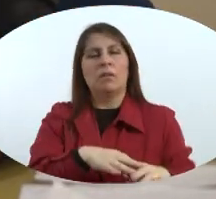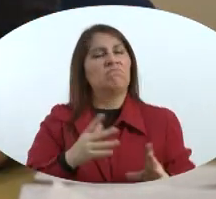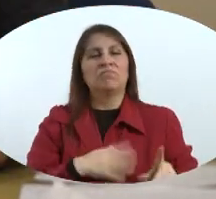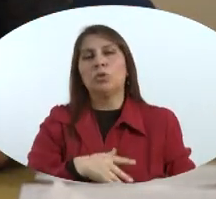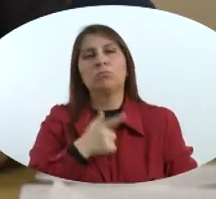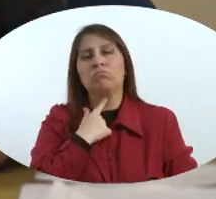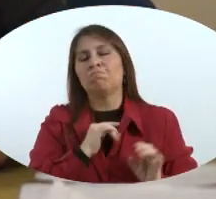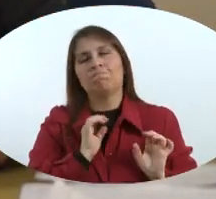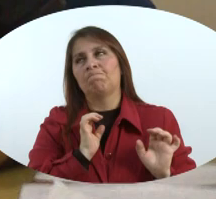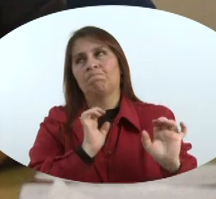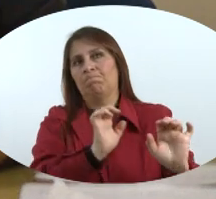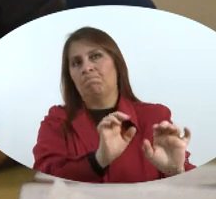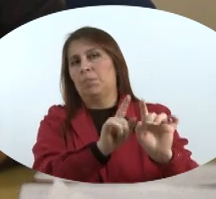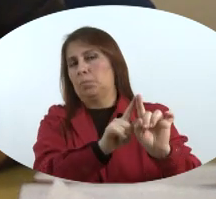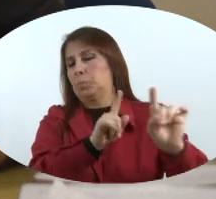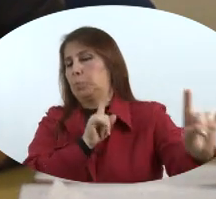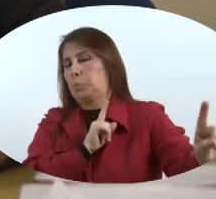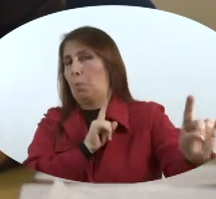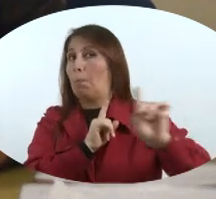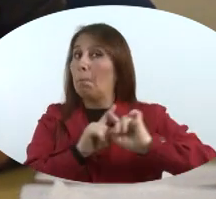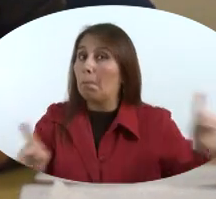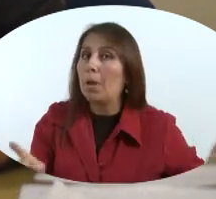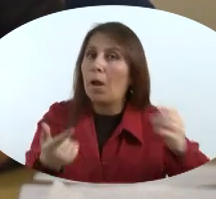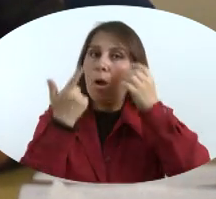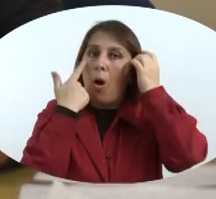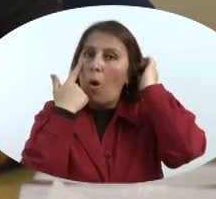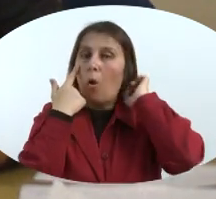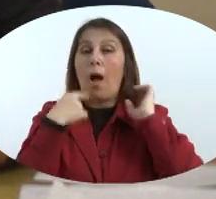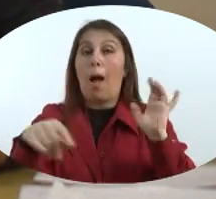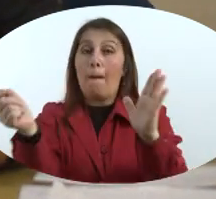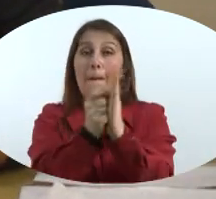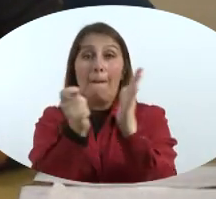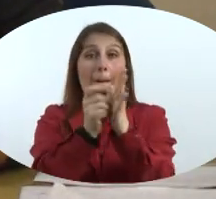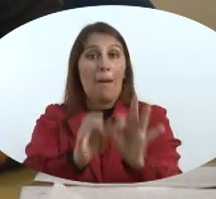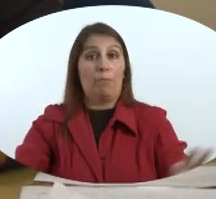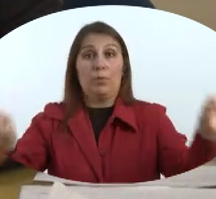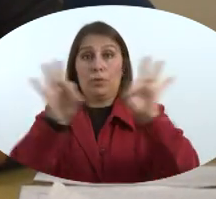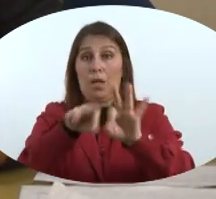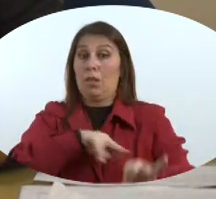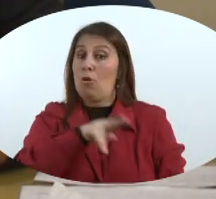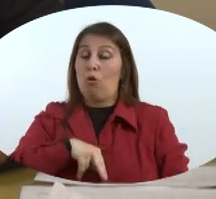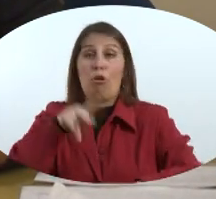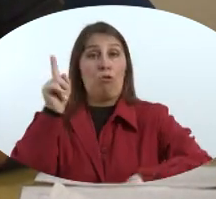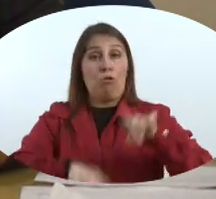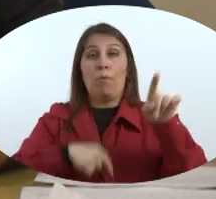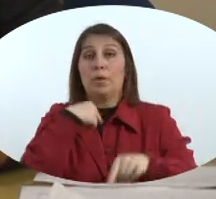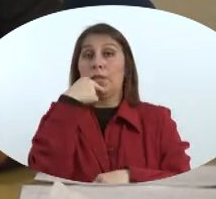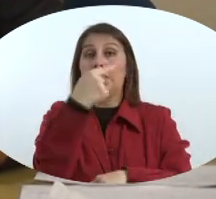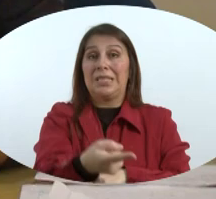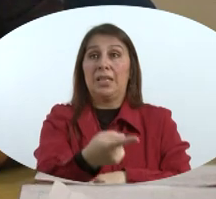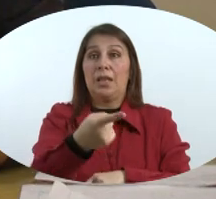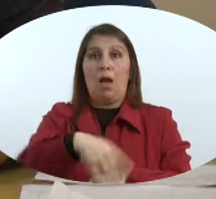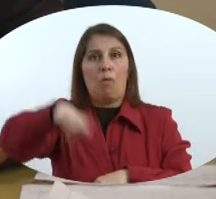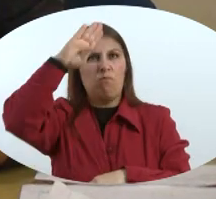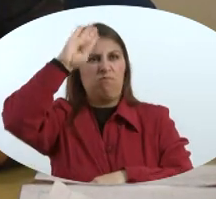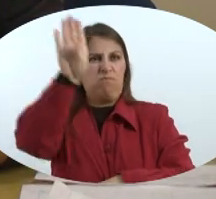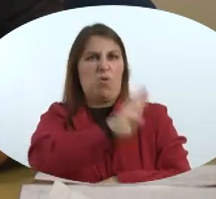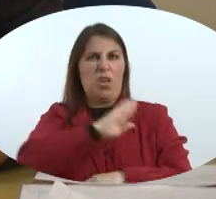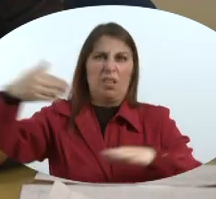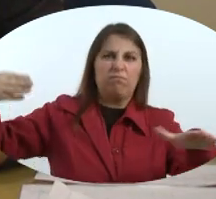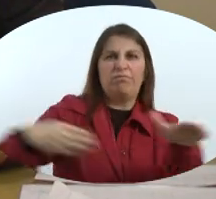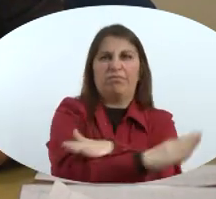acciones al interior de la universidad pero acaba en punto muy importante y es que bajo ninguna circunstancia nosotros podemos permitir que la fuerza pública